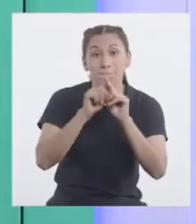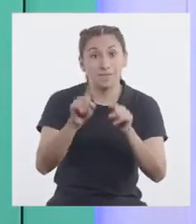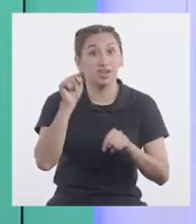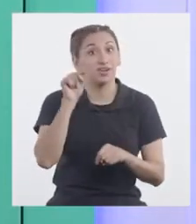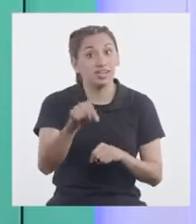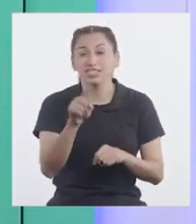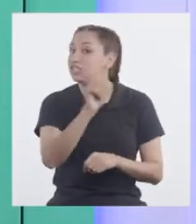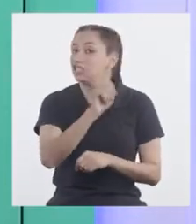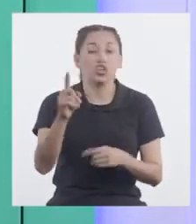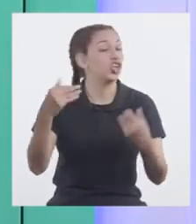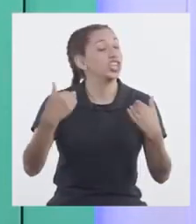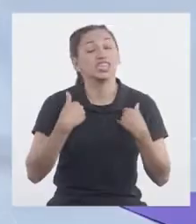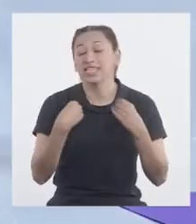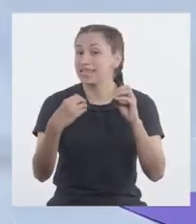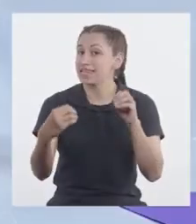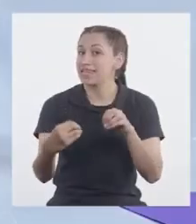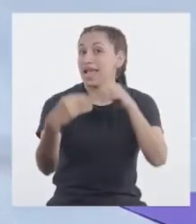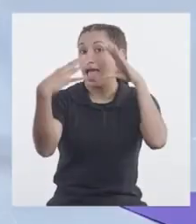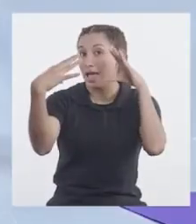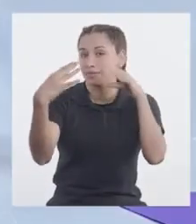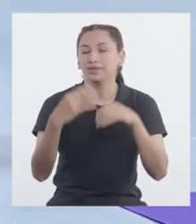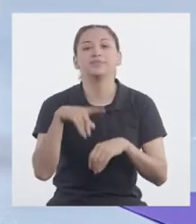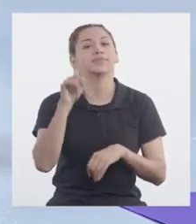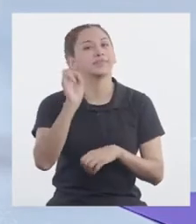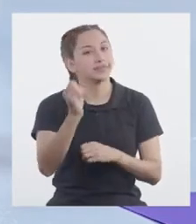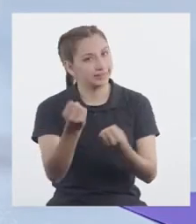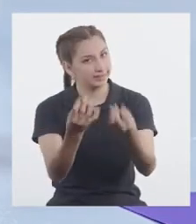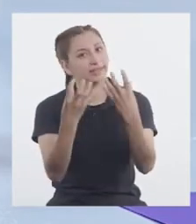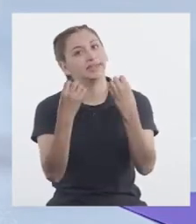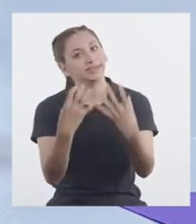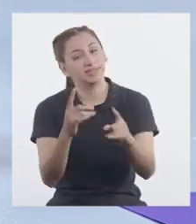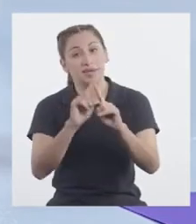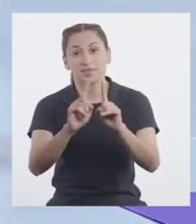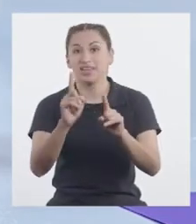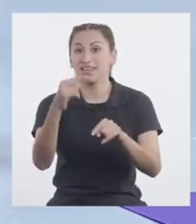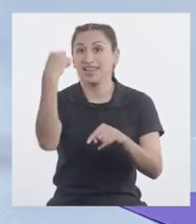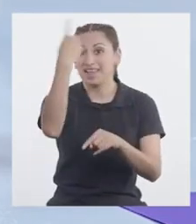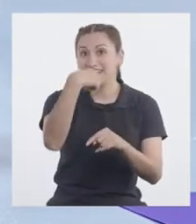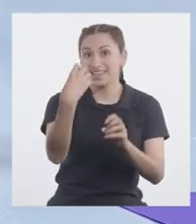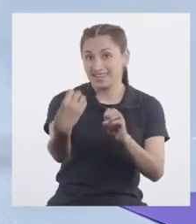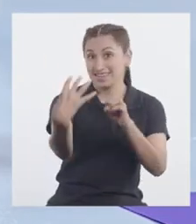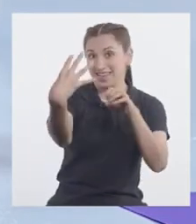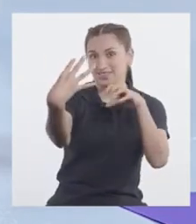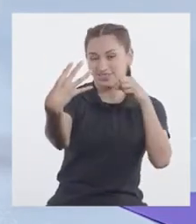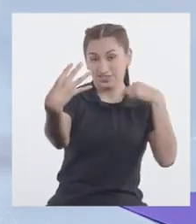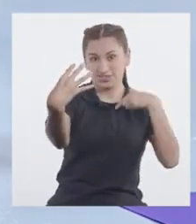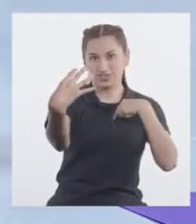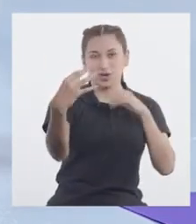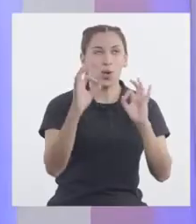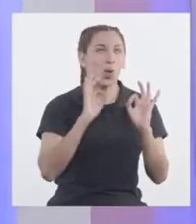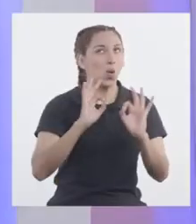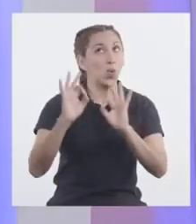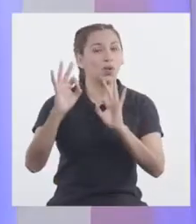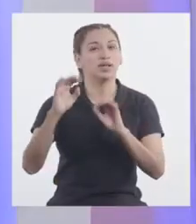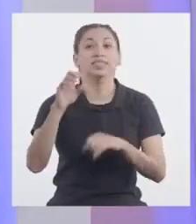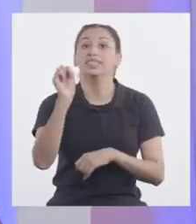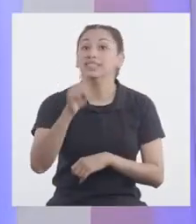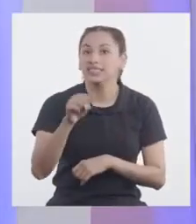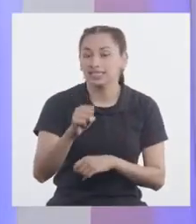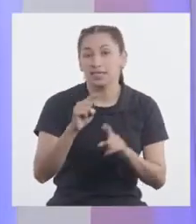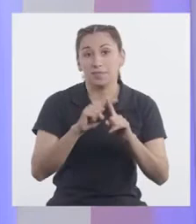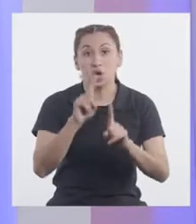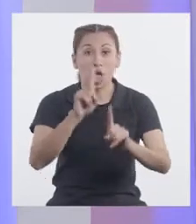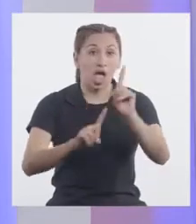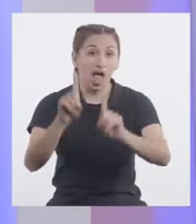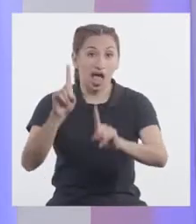pero este será sin cámaras. Está bien, aunque las cámaras y yo nos llevamos fantástico. Sí,